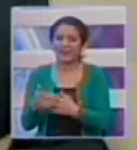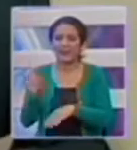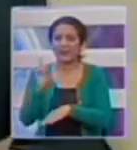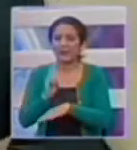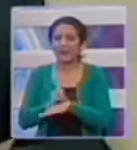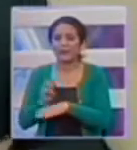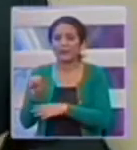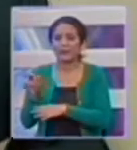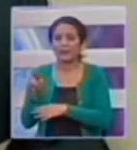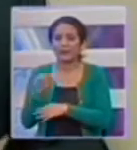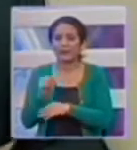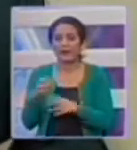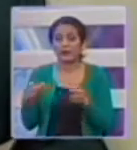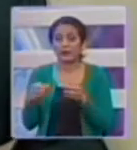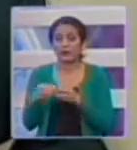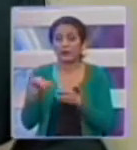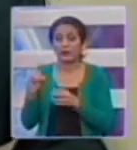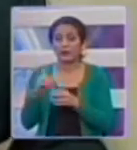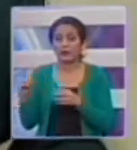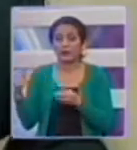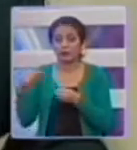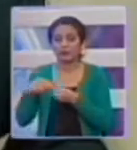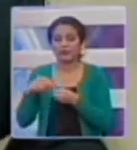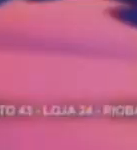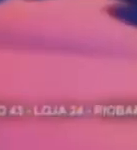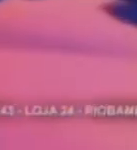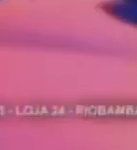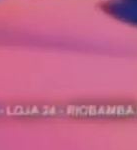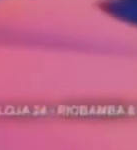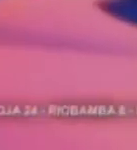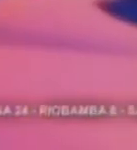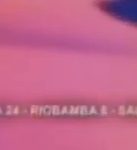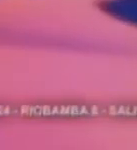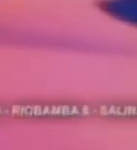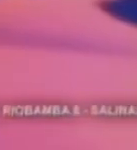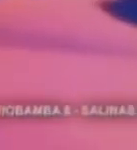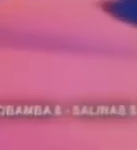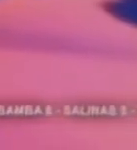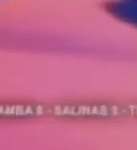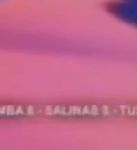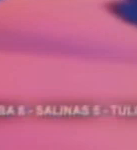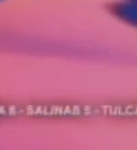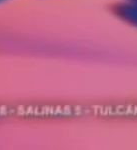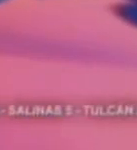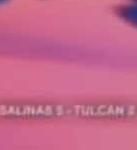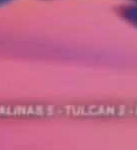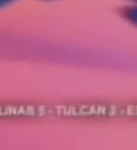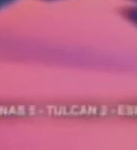militante de la Izquierda Democrática. Vamos a pasar con deportes. Adelante.